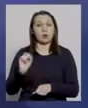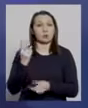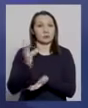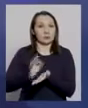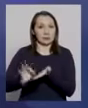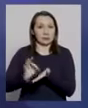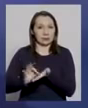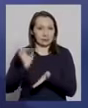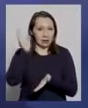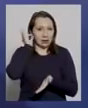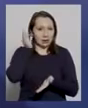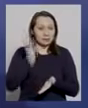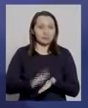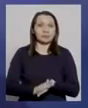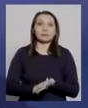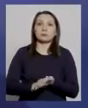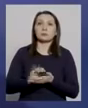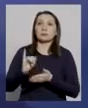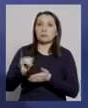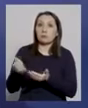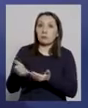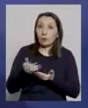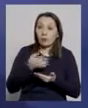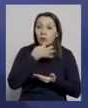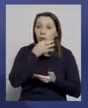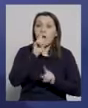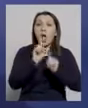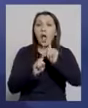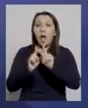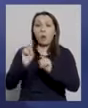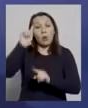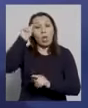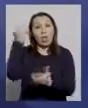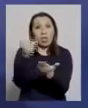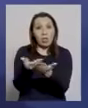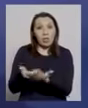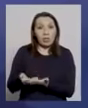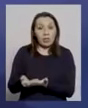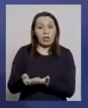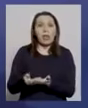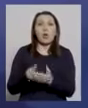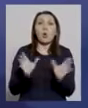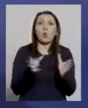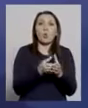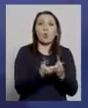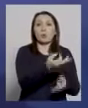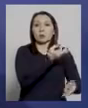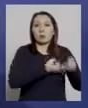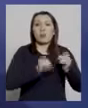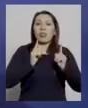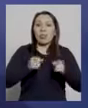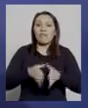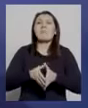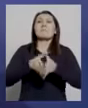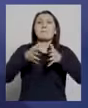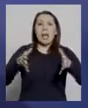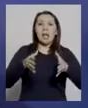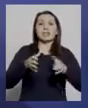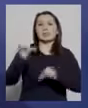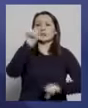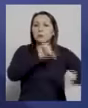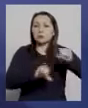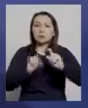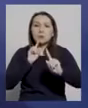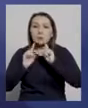subsecretaria. Estamos acogiendo con esa medida algunas de las propuestas de grupos que han dicho que hay que aumentar el testeo, y